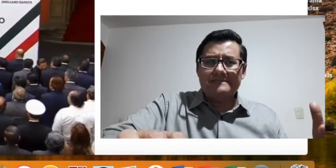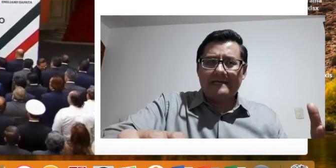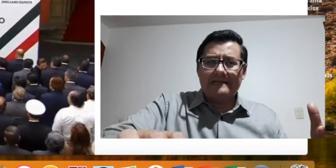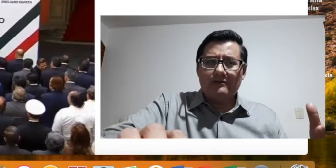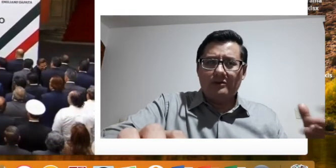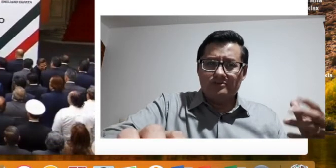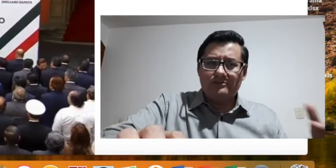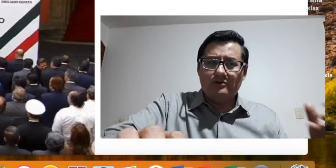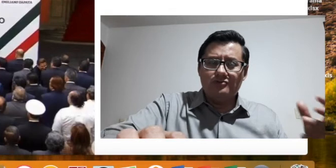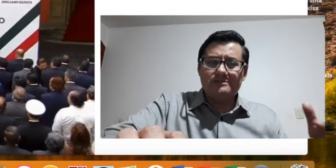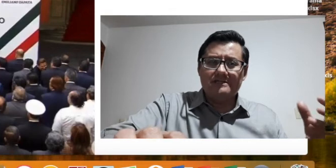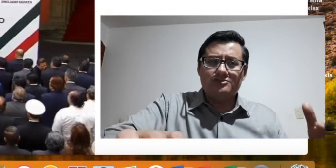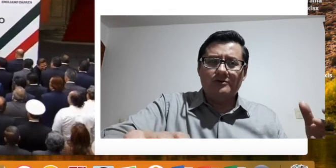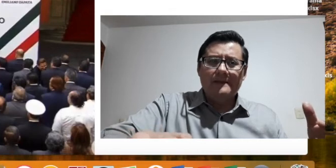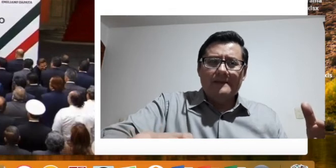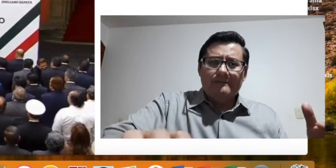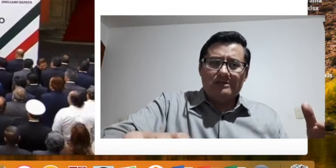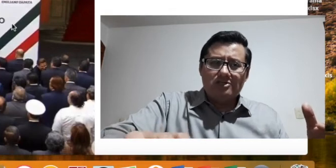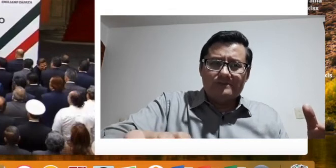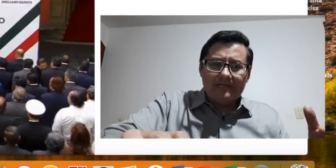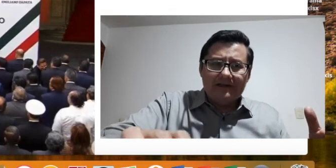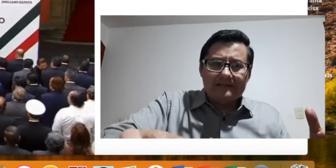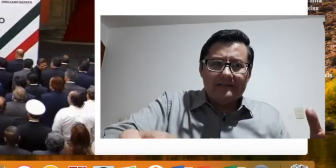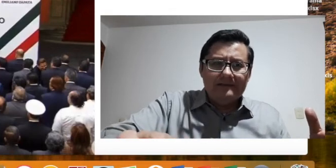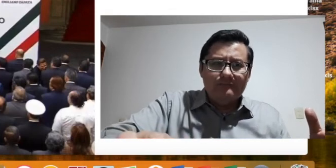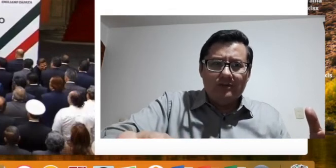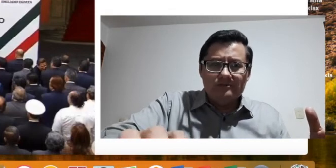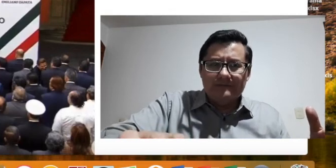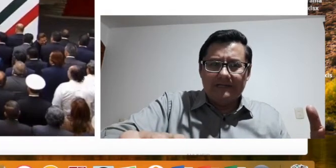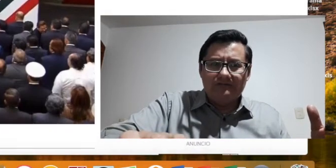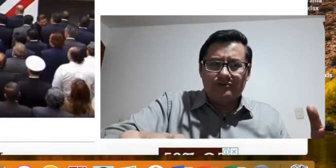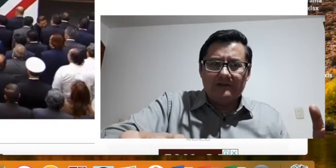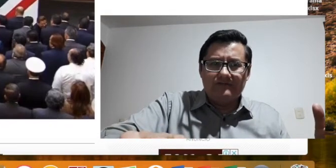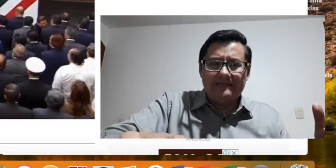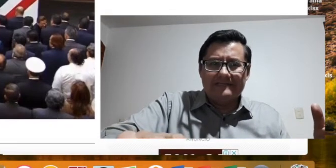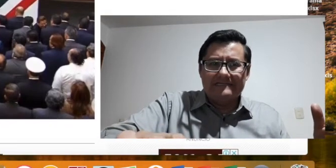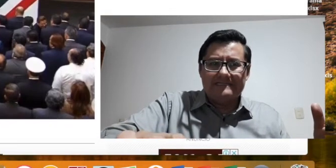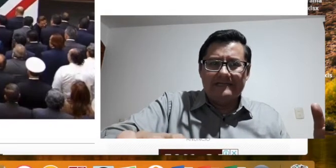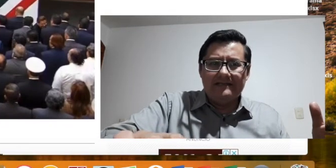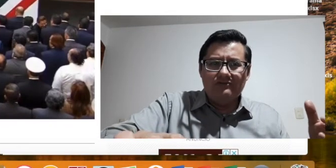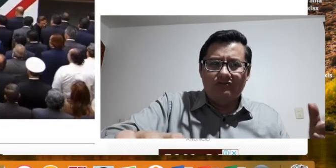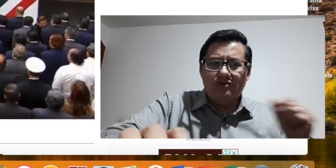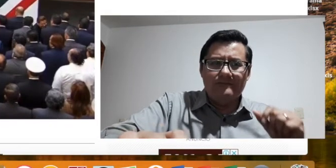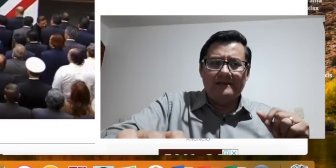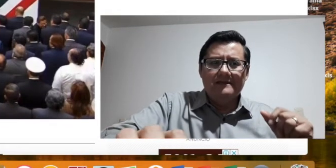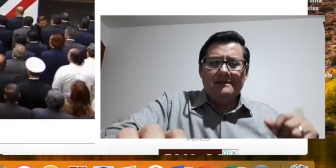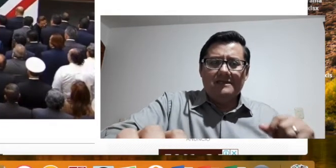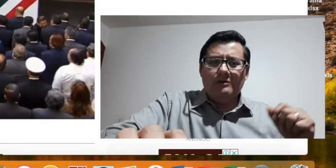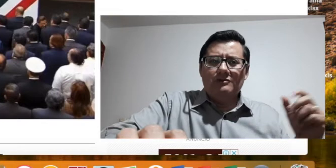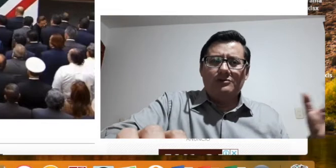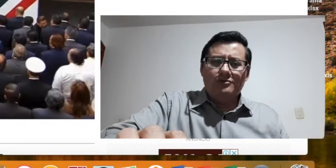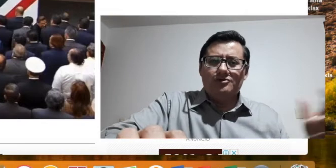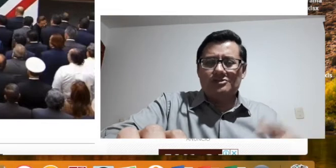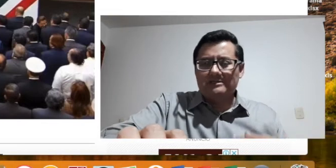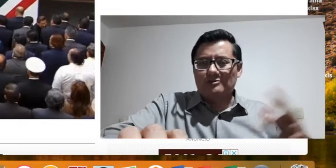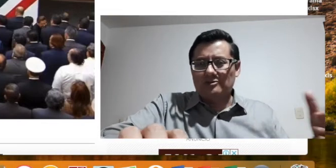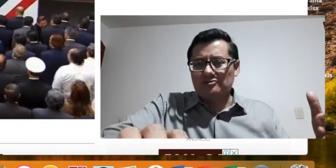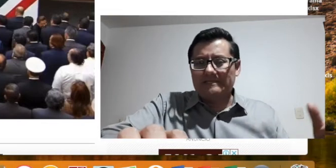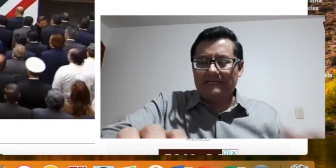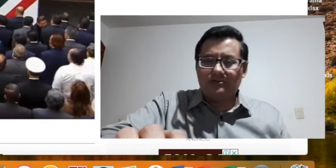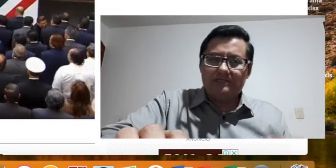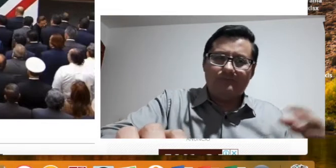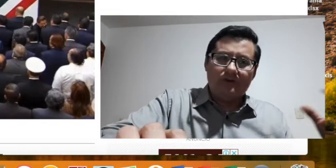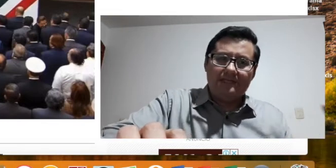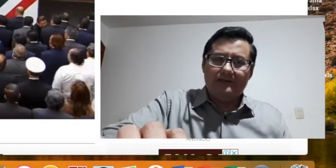su mensaje, cuando se dio a conocer esto, pues se observa aquí, podemos ver en la fotografía, tercer informe. Y bueno, algunos, sobre